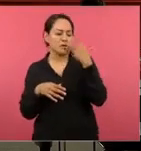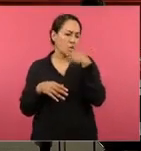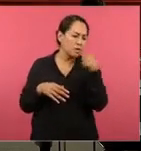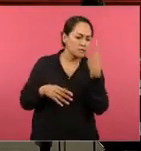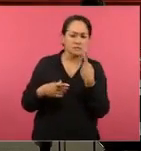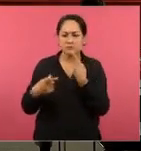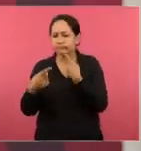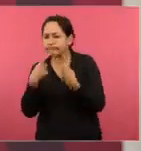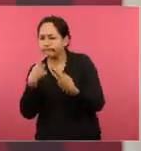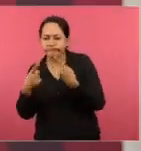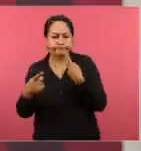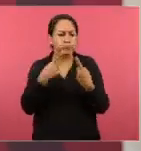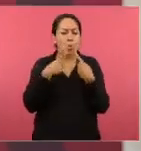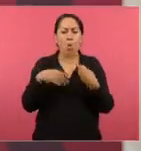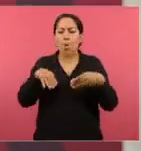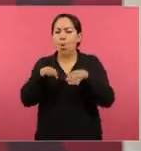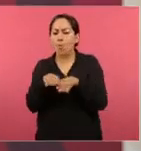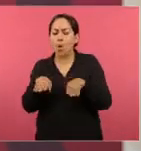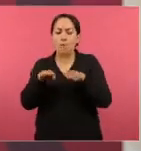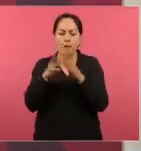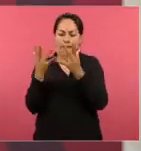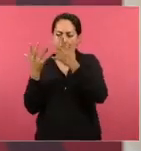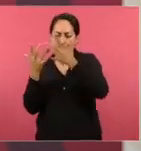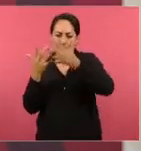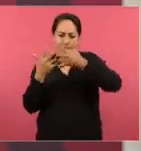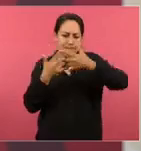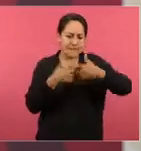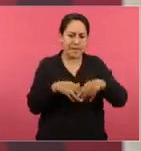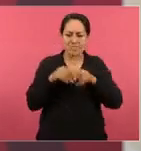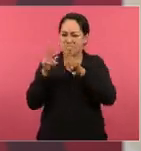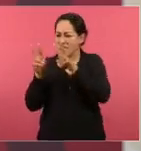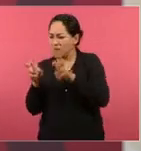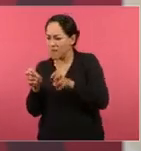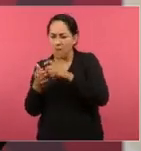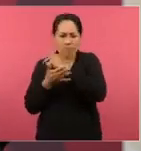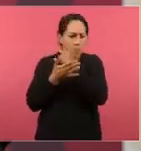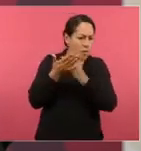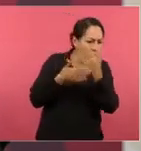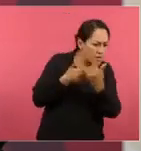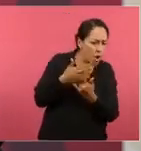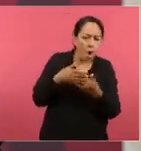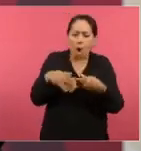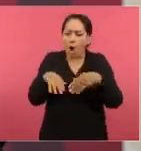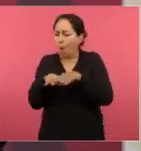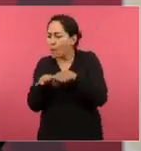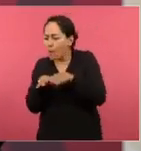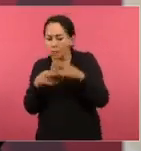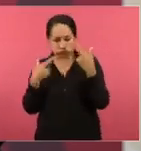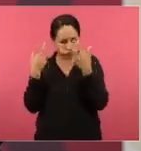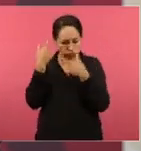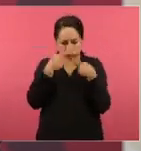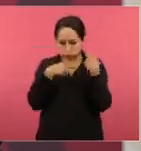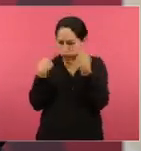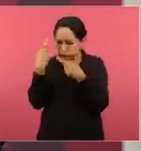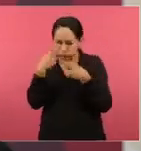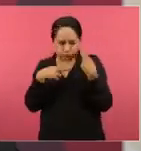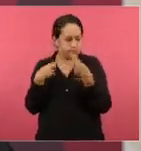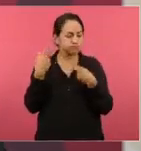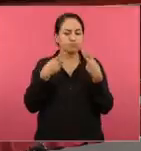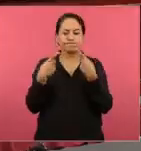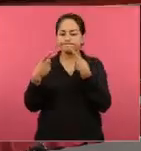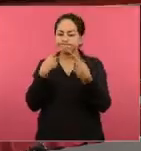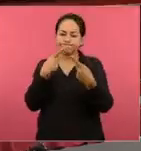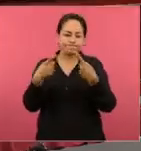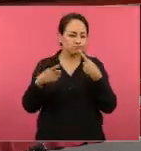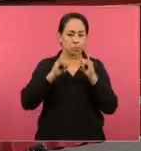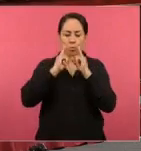para interrelacionar las cosas, cómo organizamos este proyecto, cómo revisamos esta situación, algo está pasando en la escuela, cómo